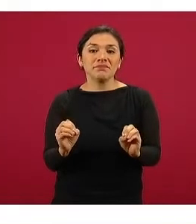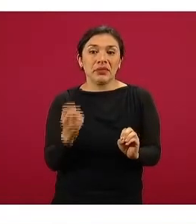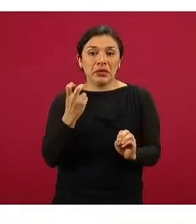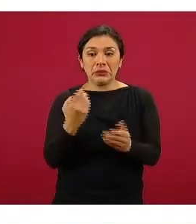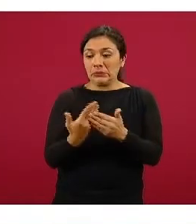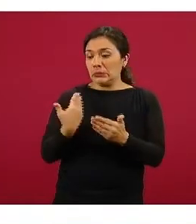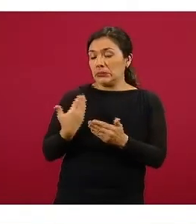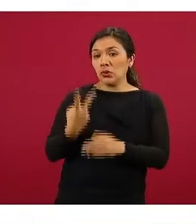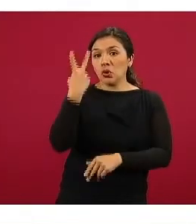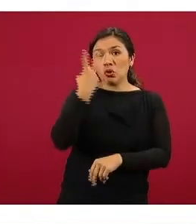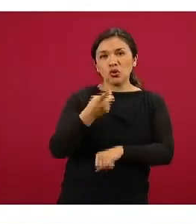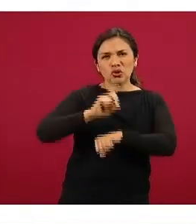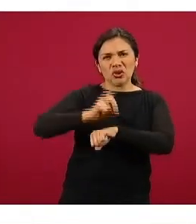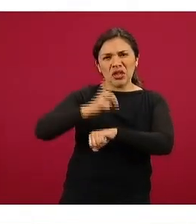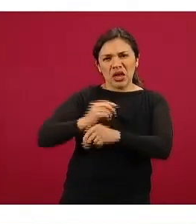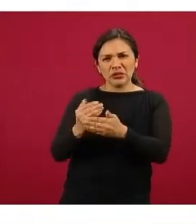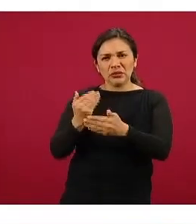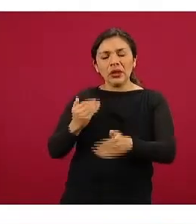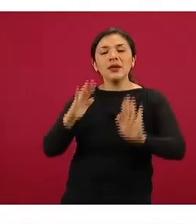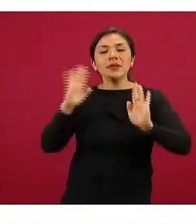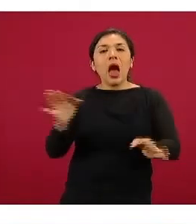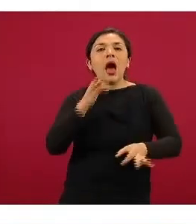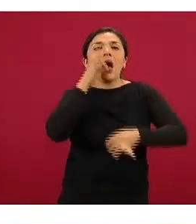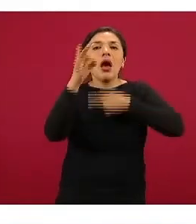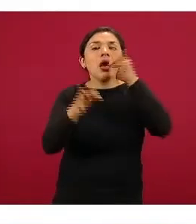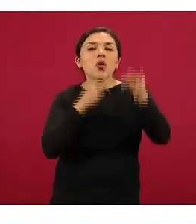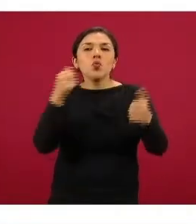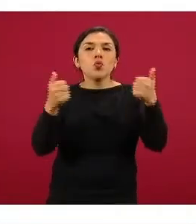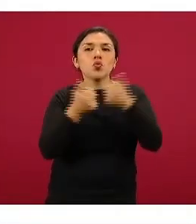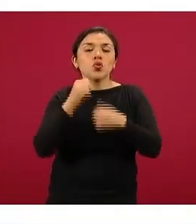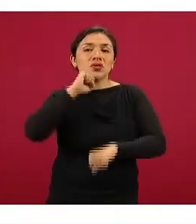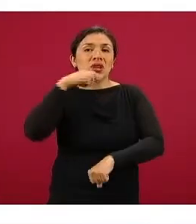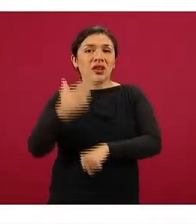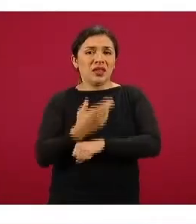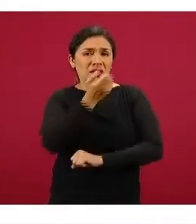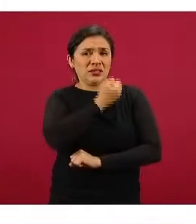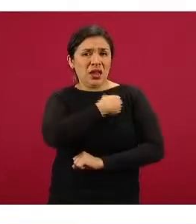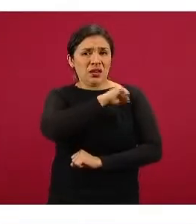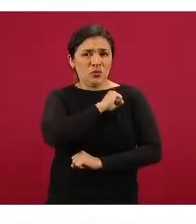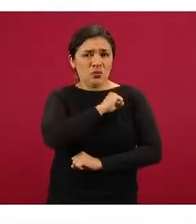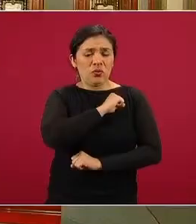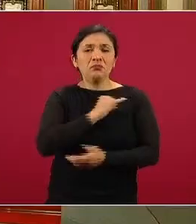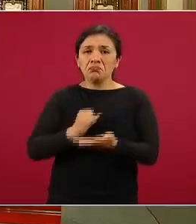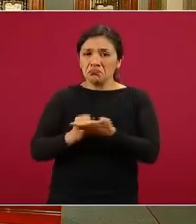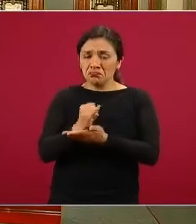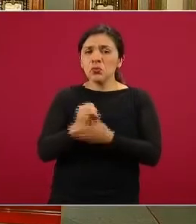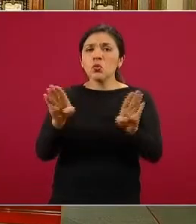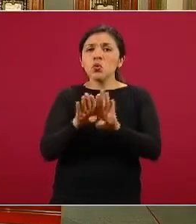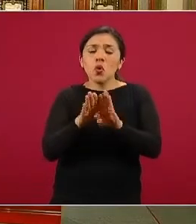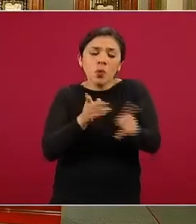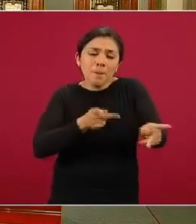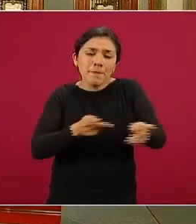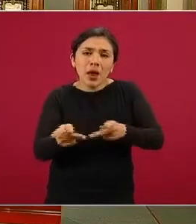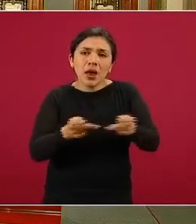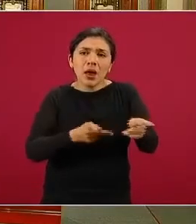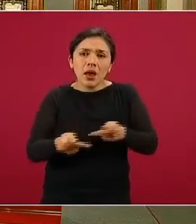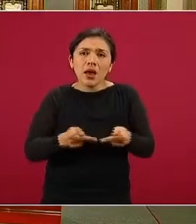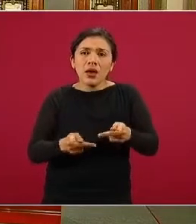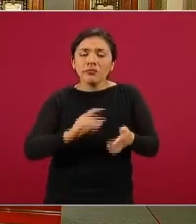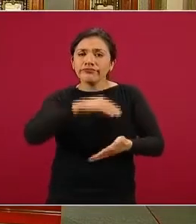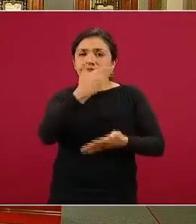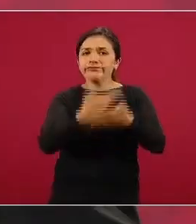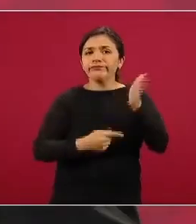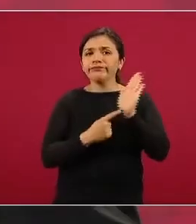Hace 2 días se dio a conocer a través de la Secretaría de Salud el protocolo